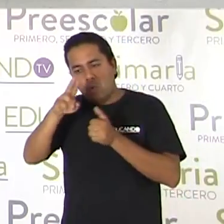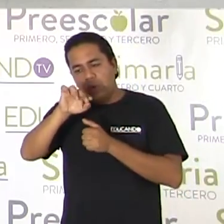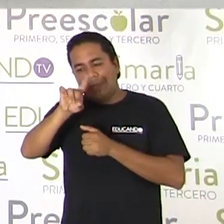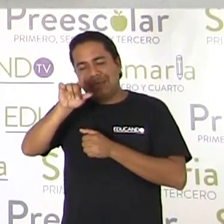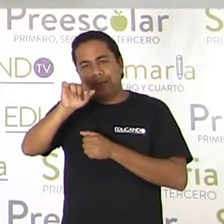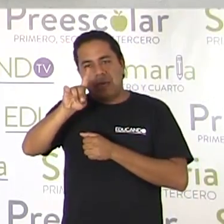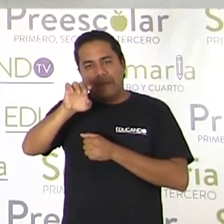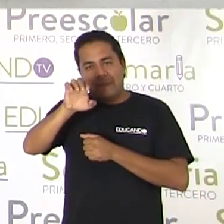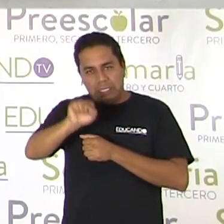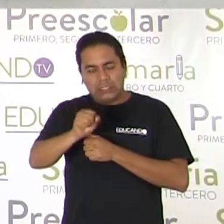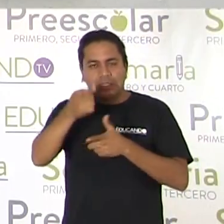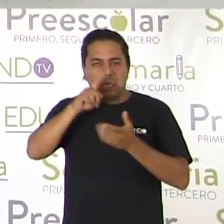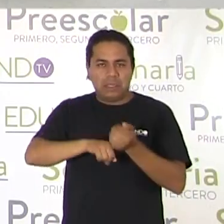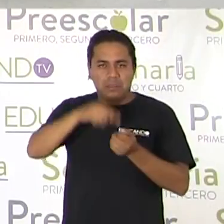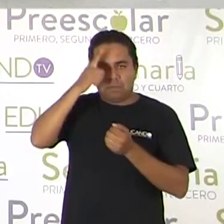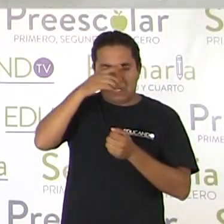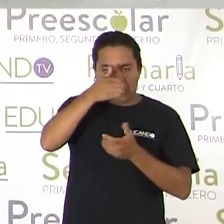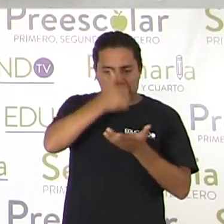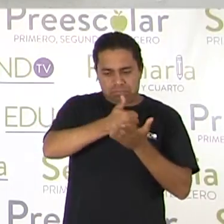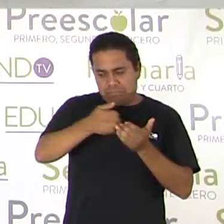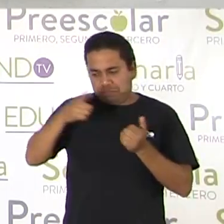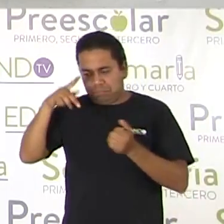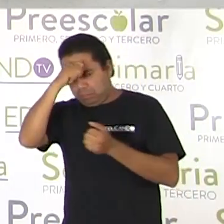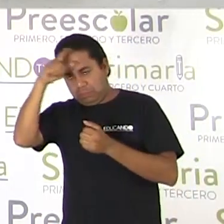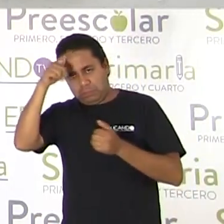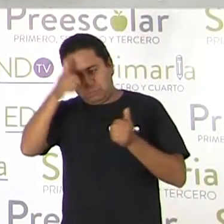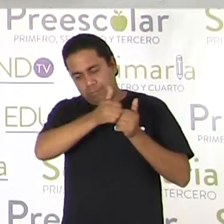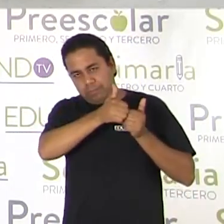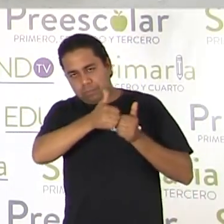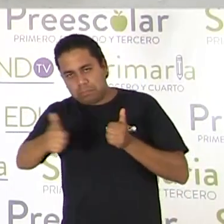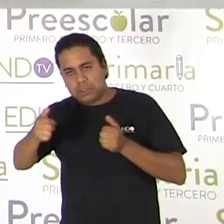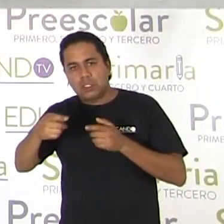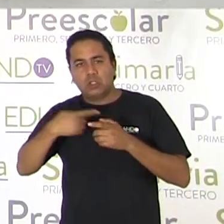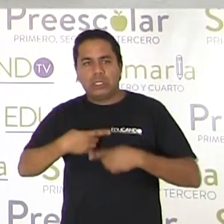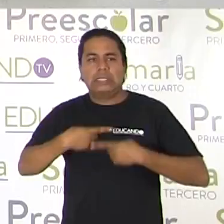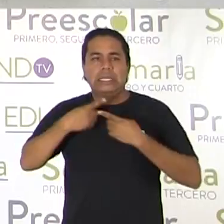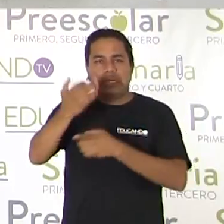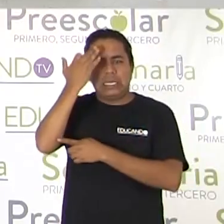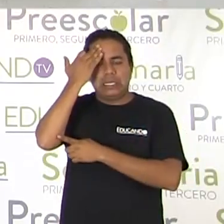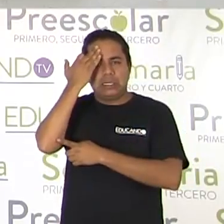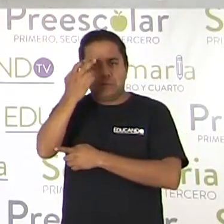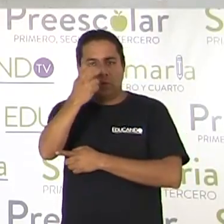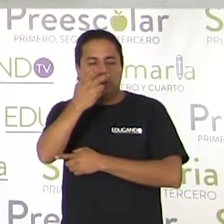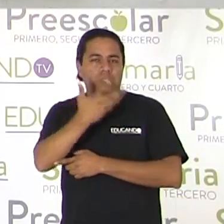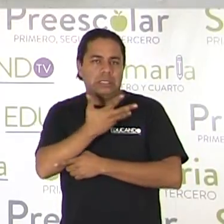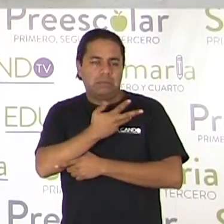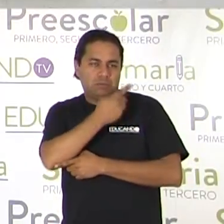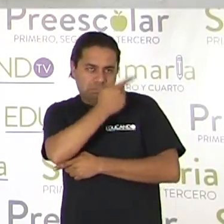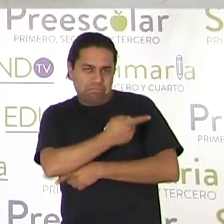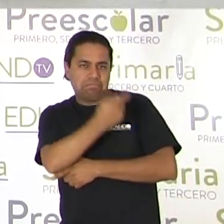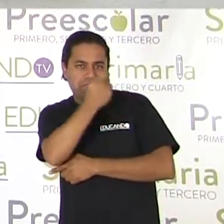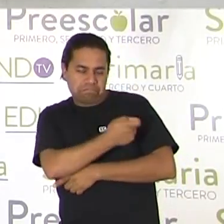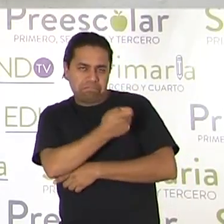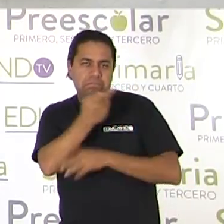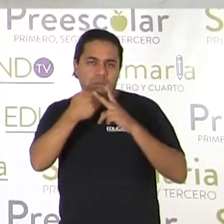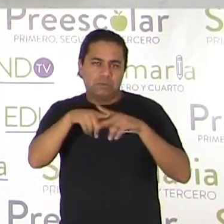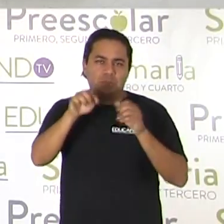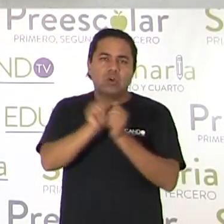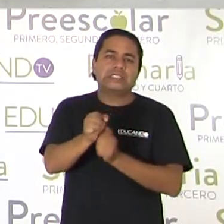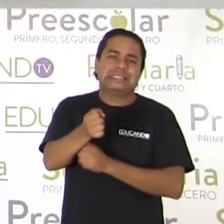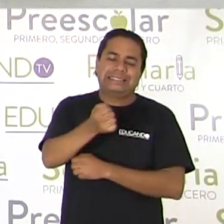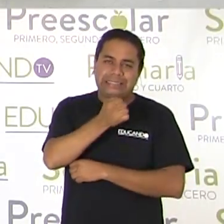realizamos entre dos puntos, en lo que recorremos dos puntos, que son estas unidades de tiempo, y que partimos del